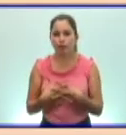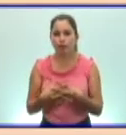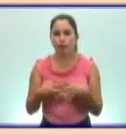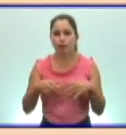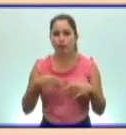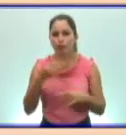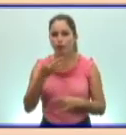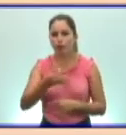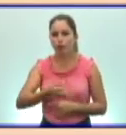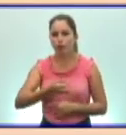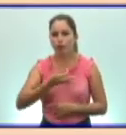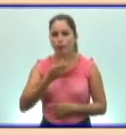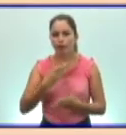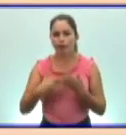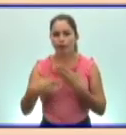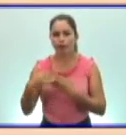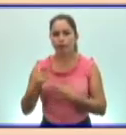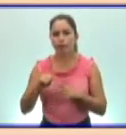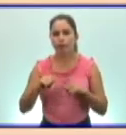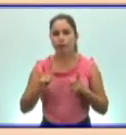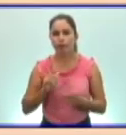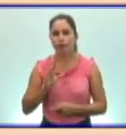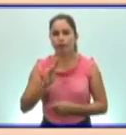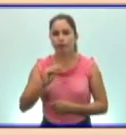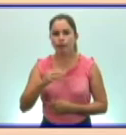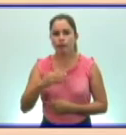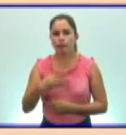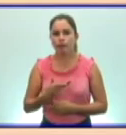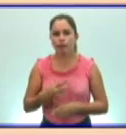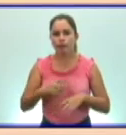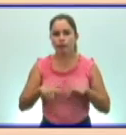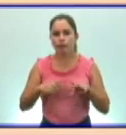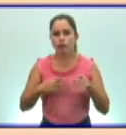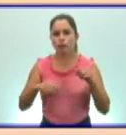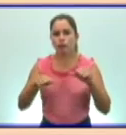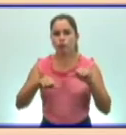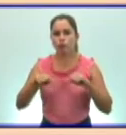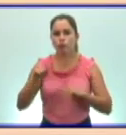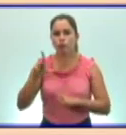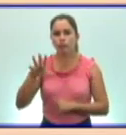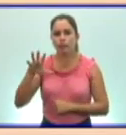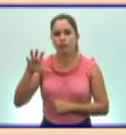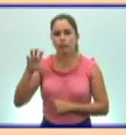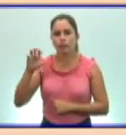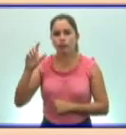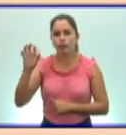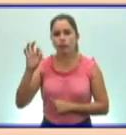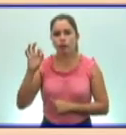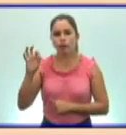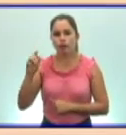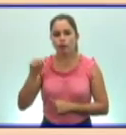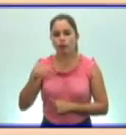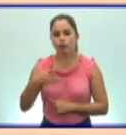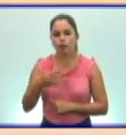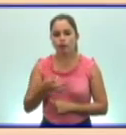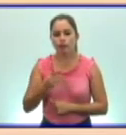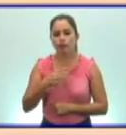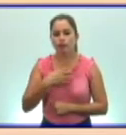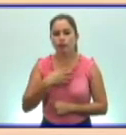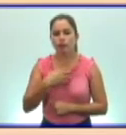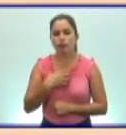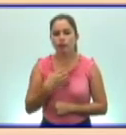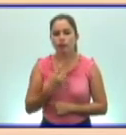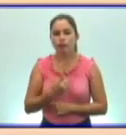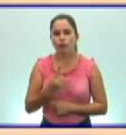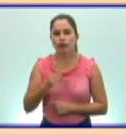habíamos planteado, porque si decimos que la disolución está al 5%, pues eso significa que hay por cada